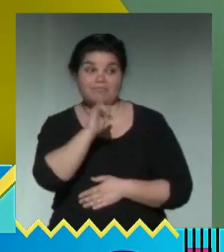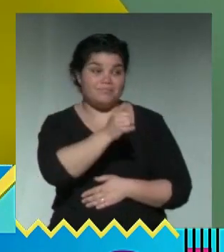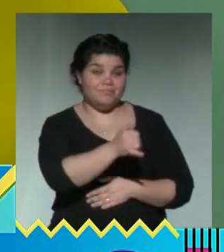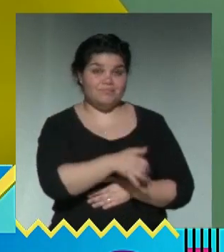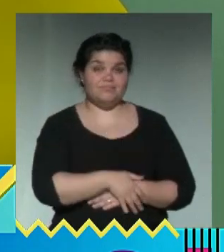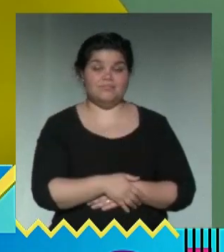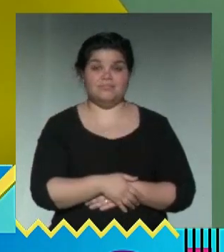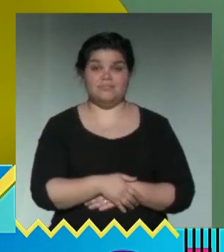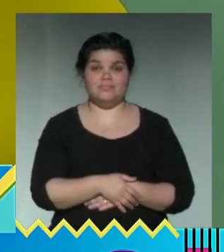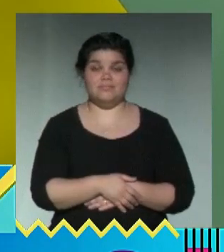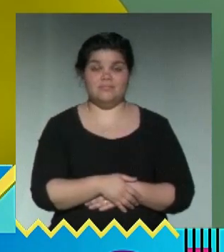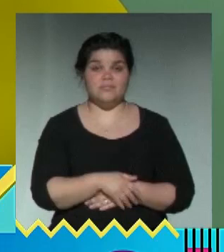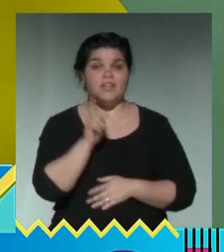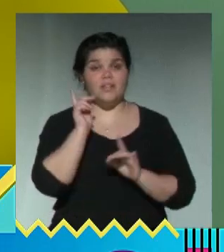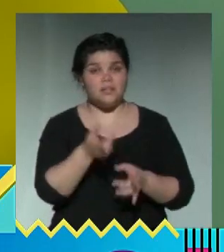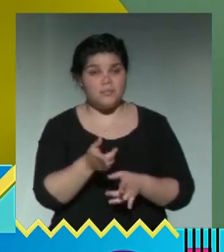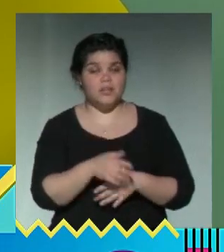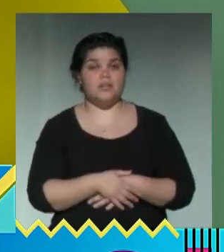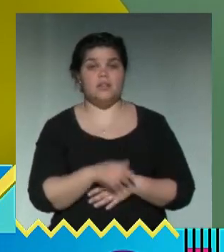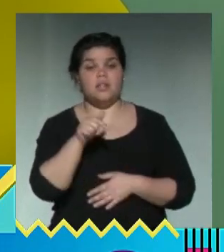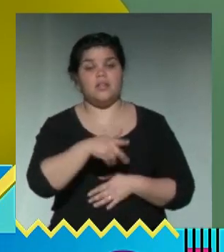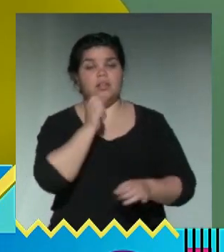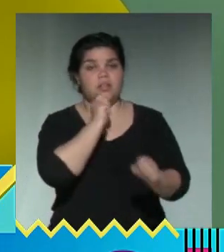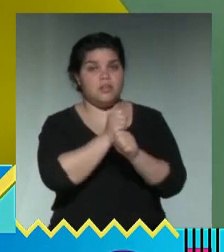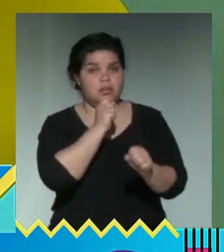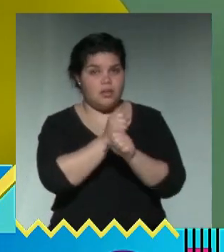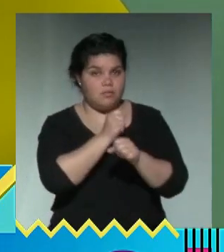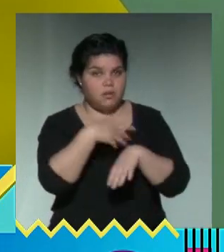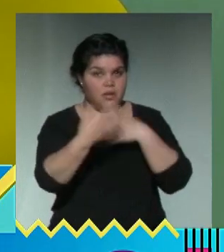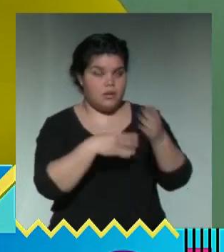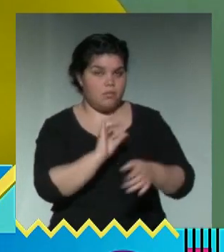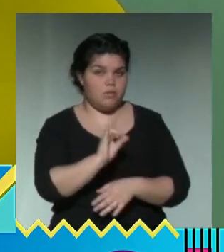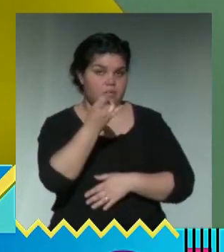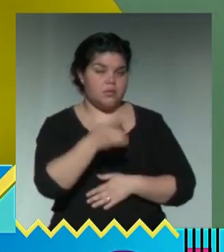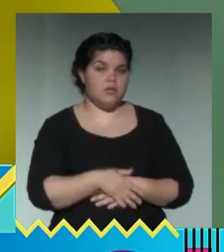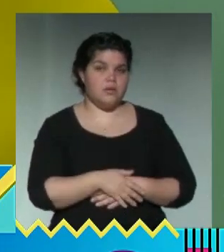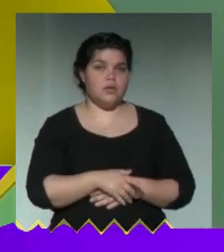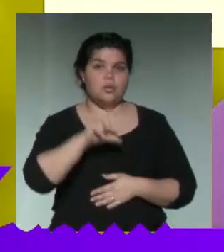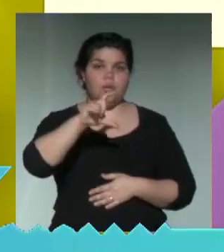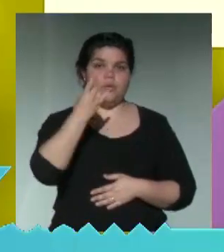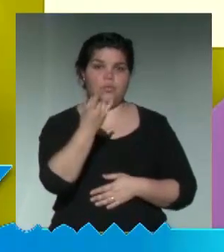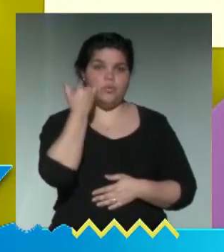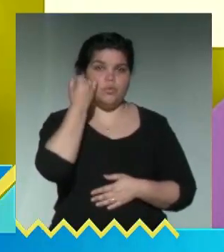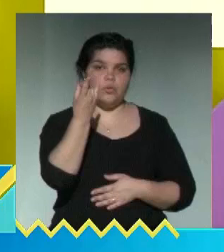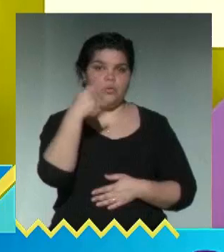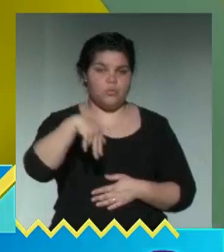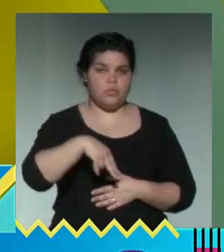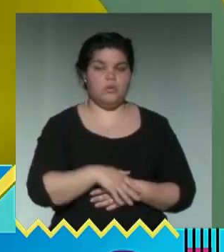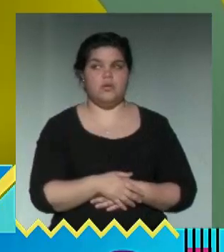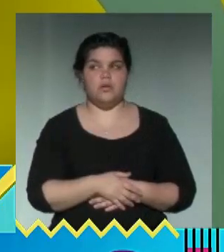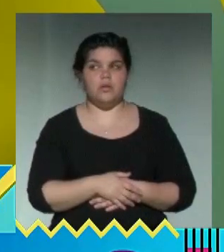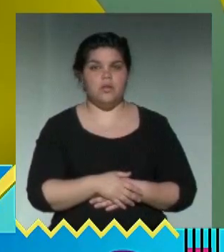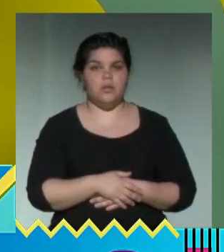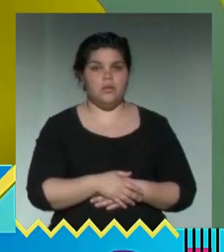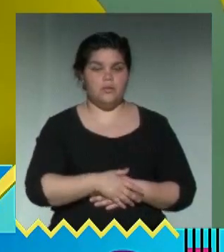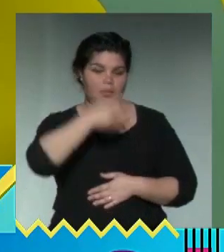de las iniciativas que hace tiempo que se trabaja desde la universidad también es un personaje, a lo mejor lo conocen, el Cuyún. Es un personaje